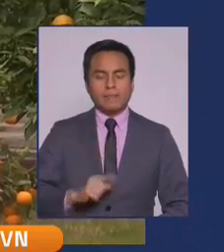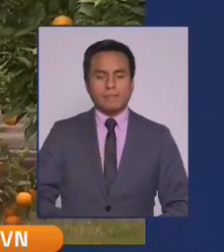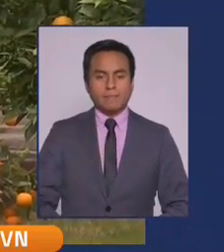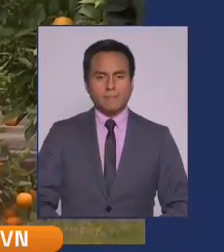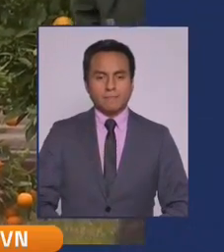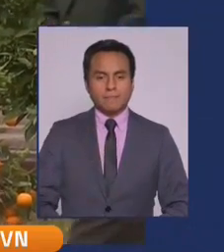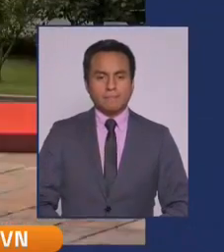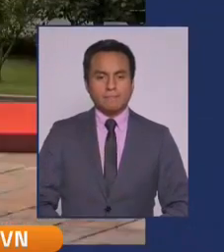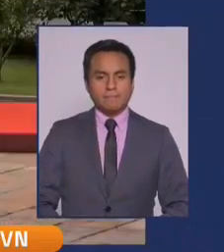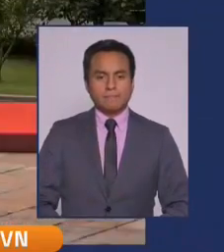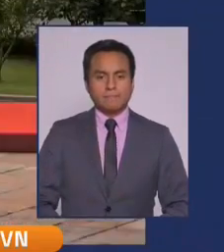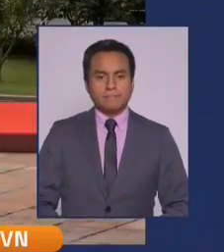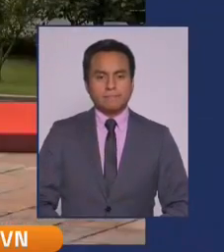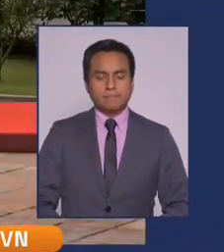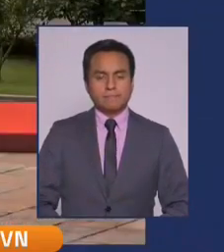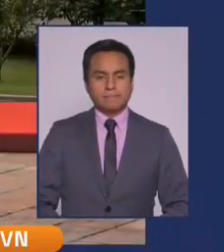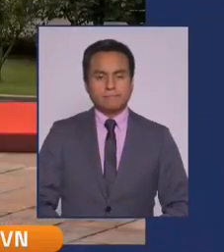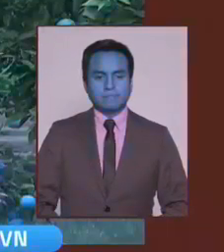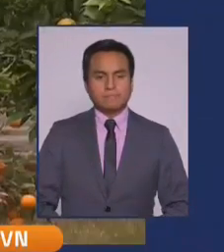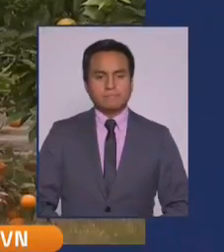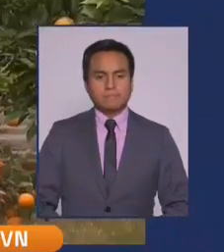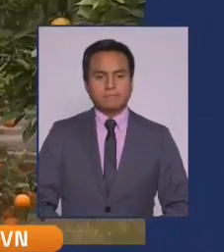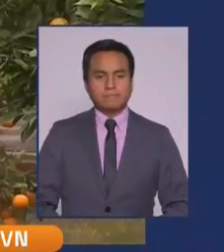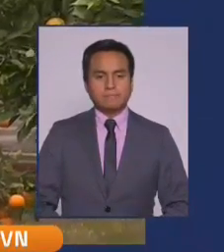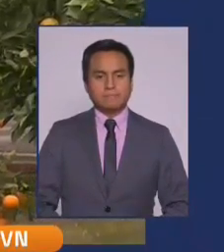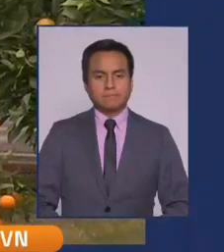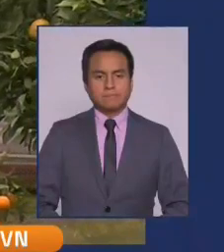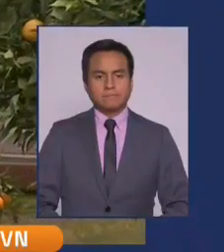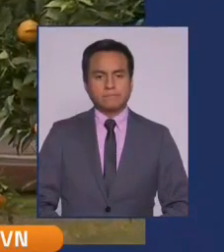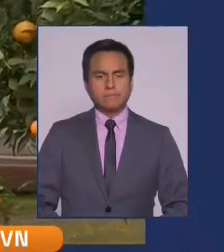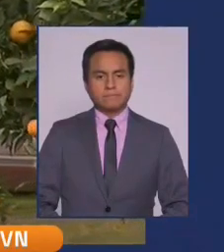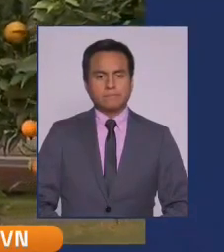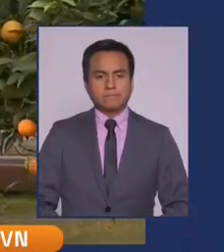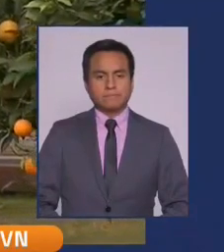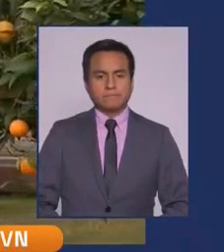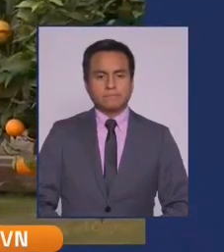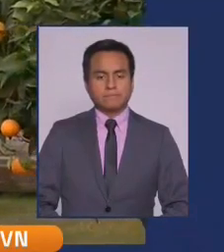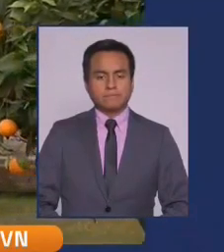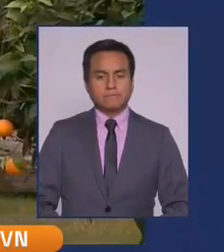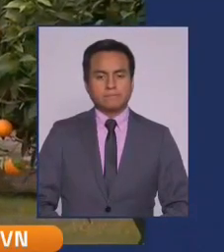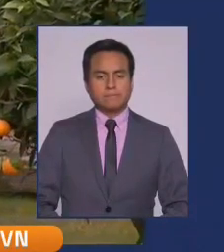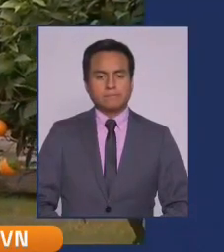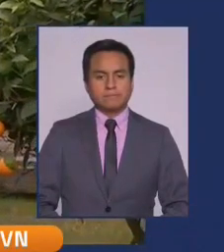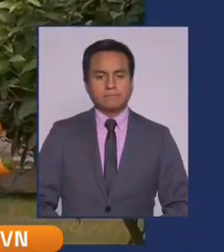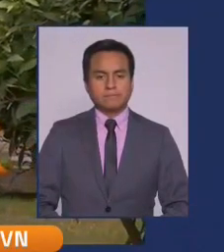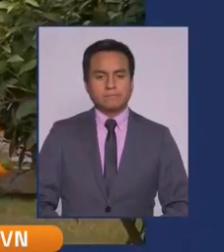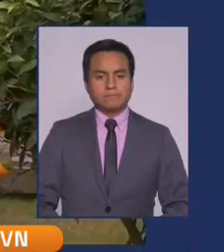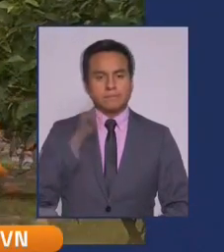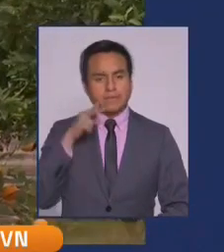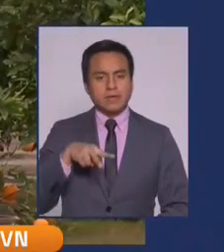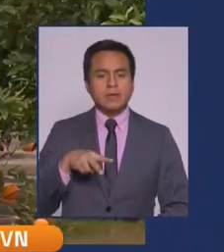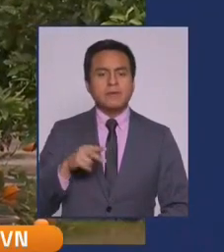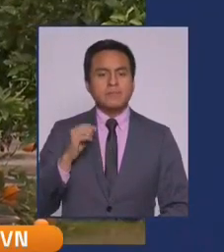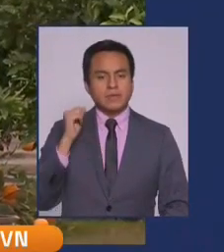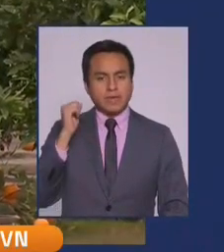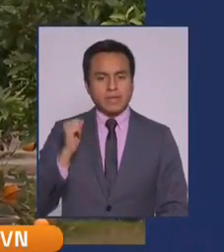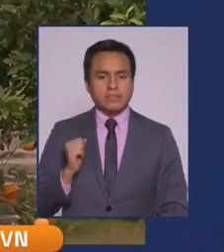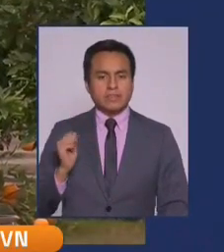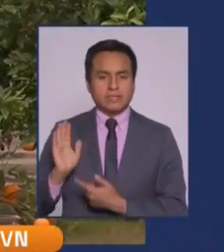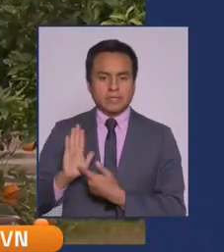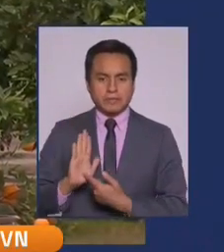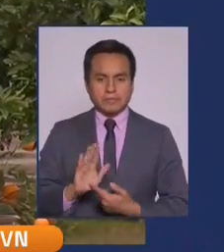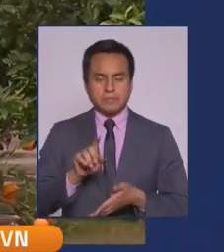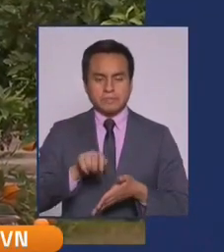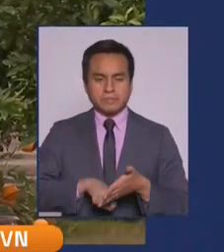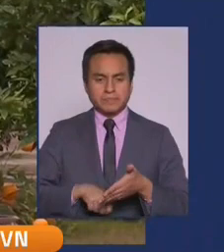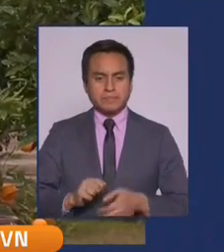la decisión por convicción, el gobierno, por convicción. Si tú tienes convicción de algo, entonces no hubiera dicho nunca junten votos, nada. No hubiera